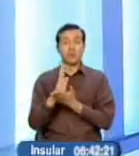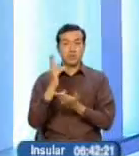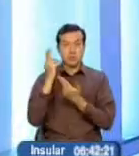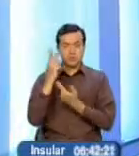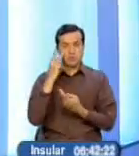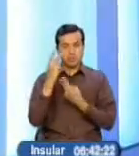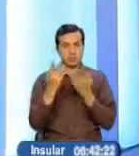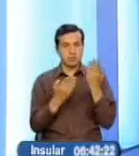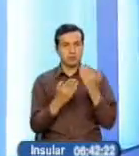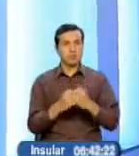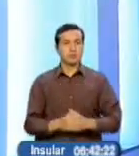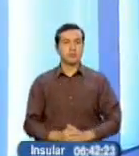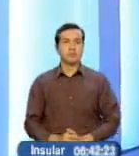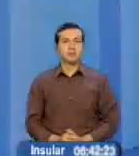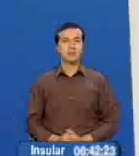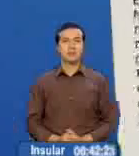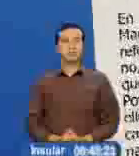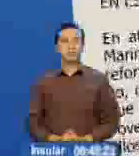Armadas. Escuchemos.